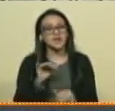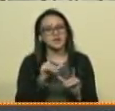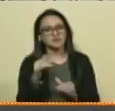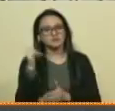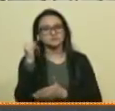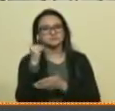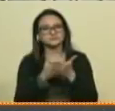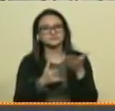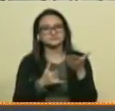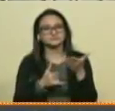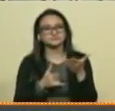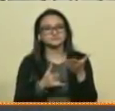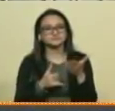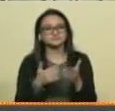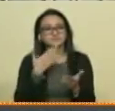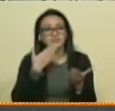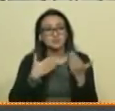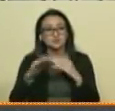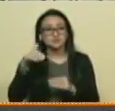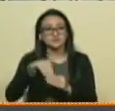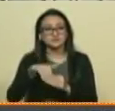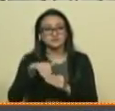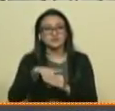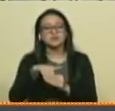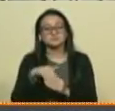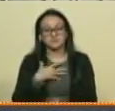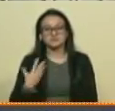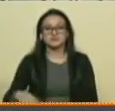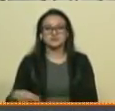para participar en las venideras elecciones presidenciales.